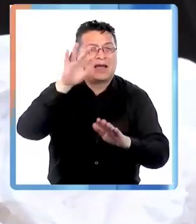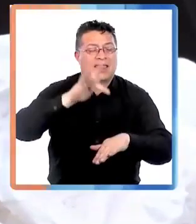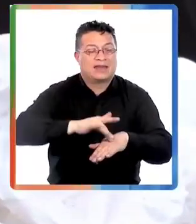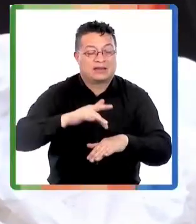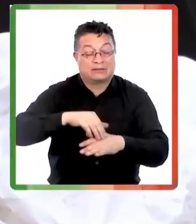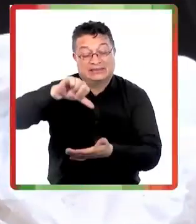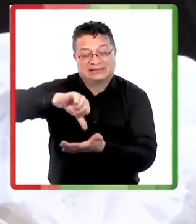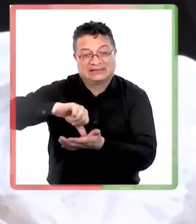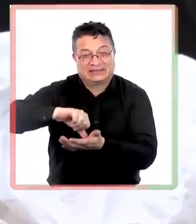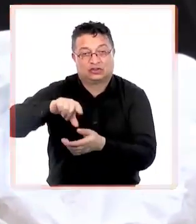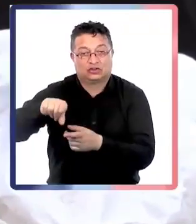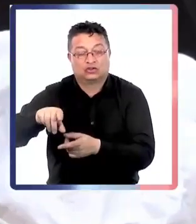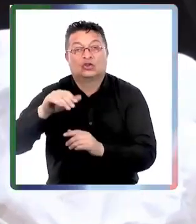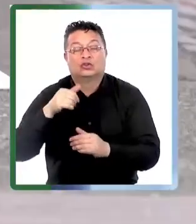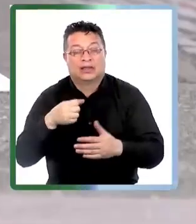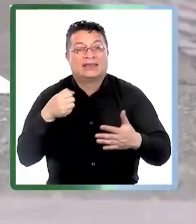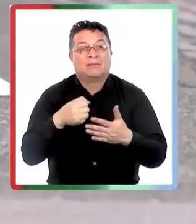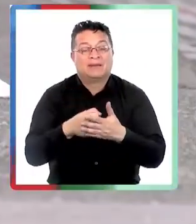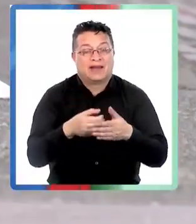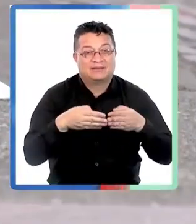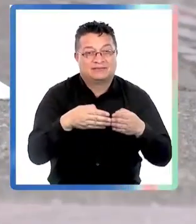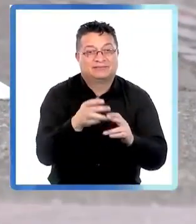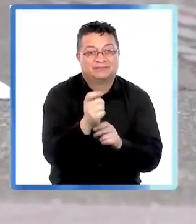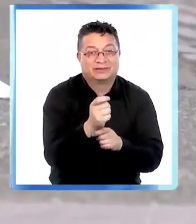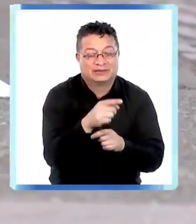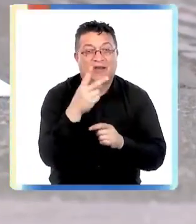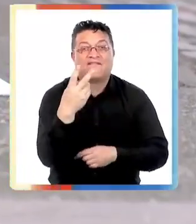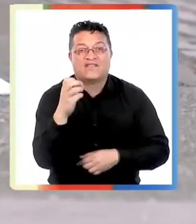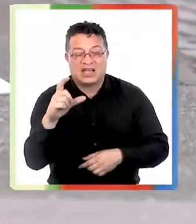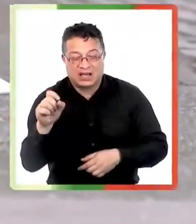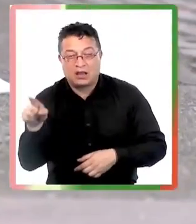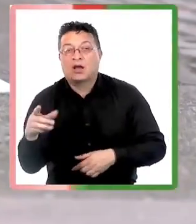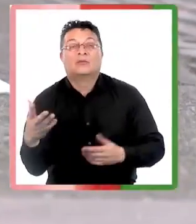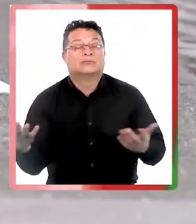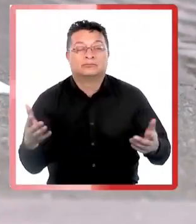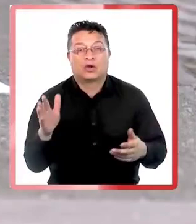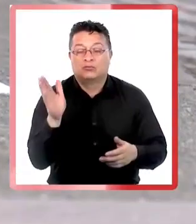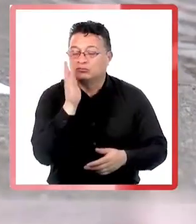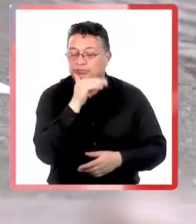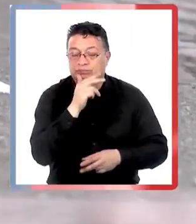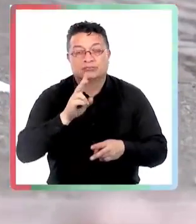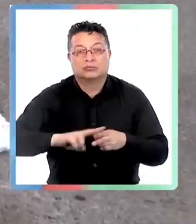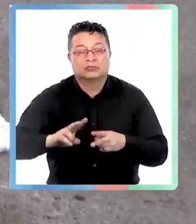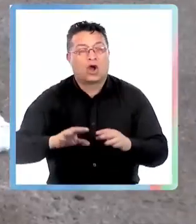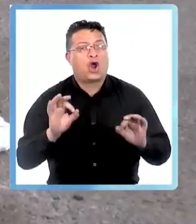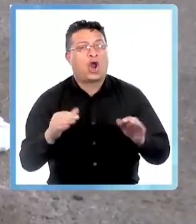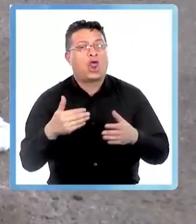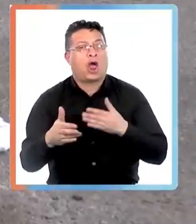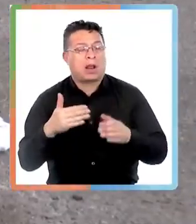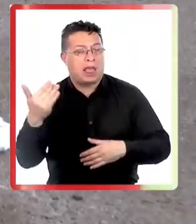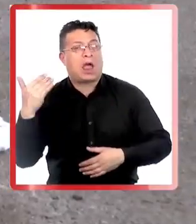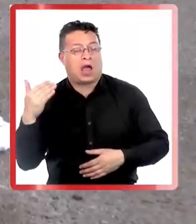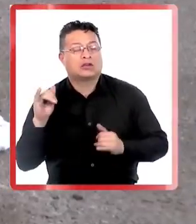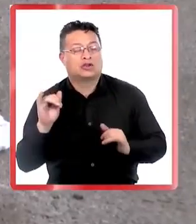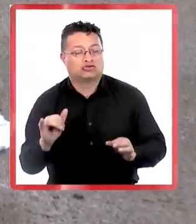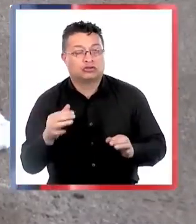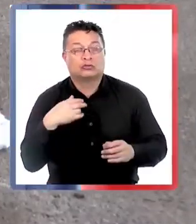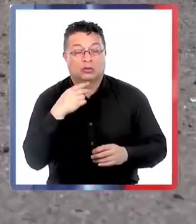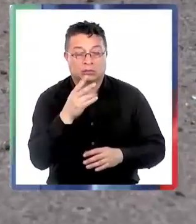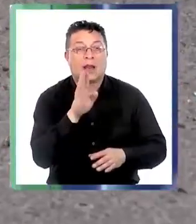críticos como son el centro de la ciudad, el terminal pesquero, La Vega, entre otros, no realizando por lo tanto lo que normalmente se hace,